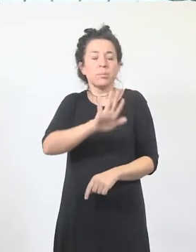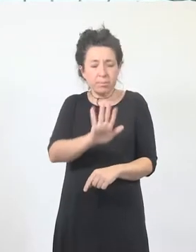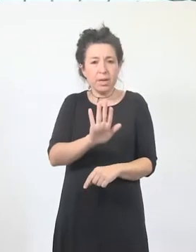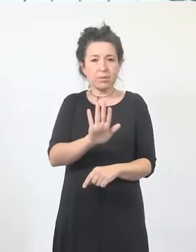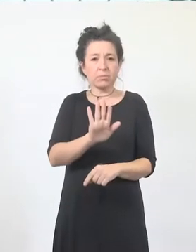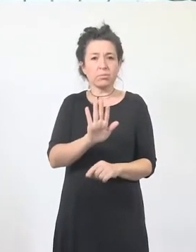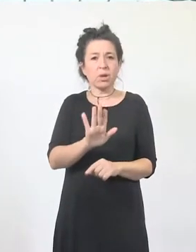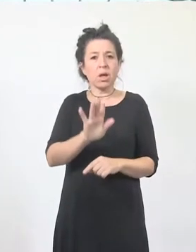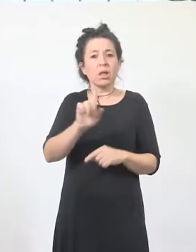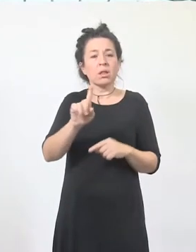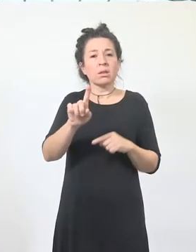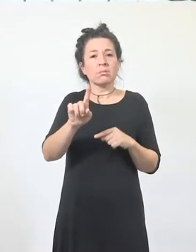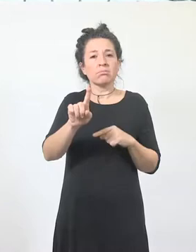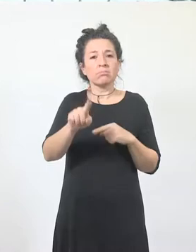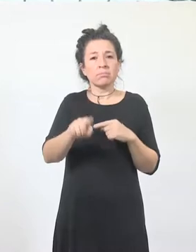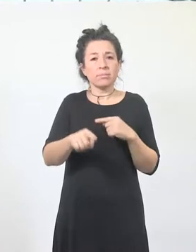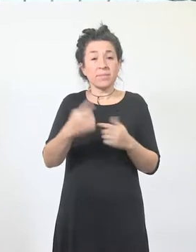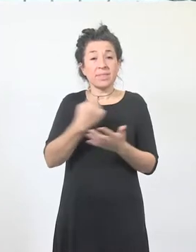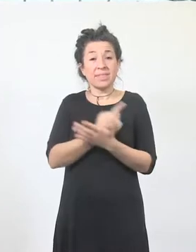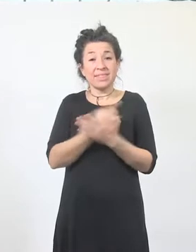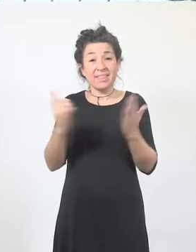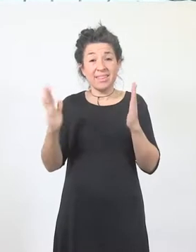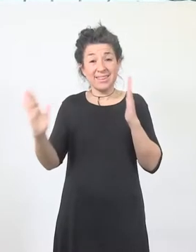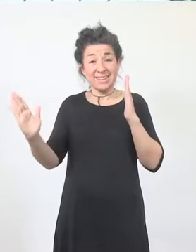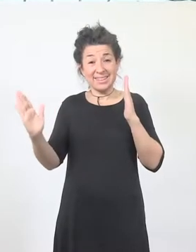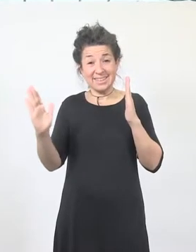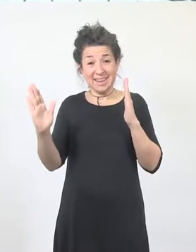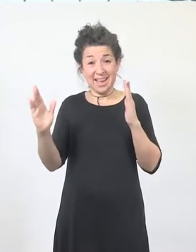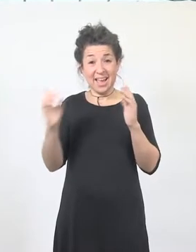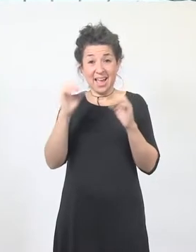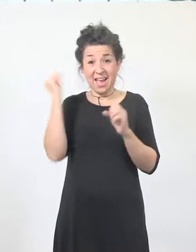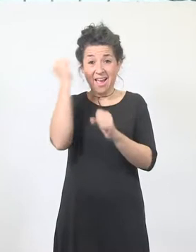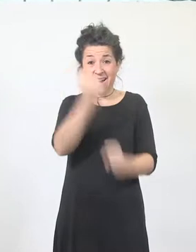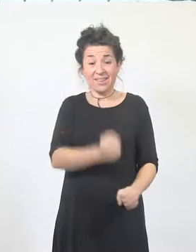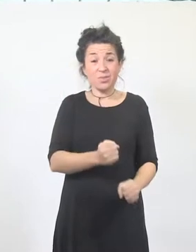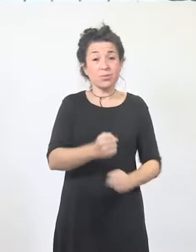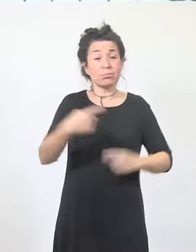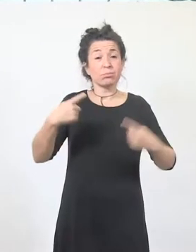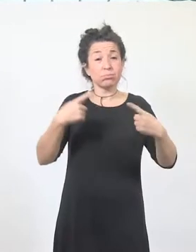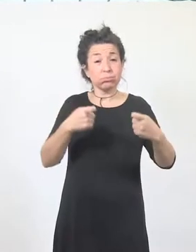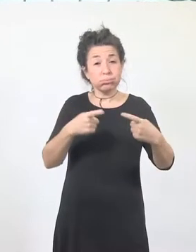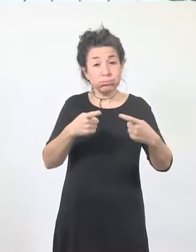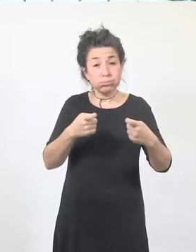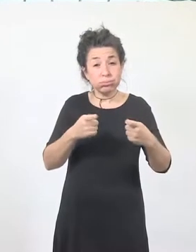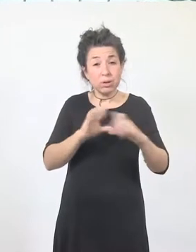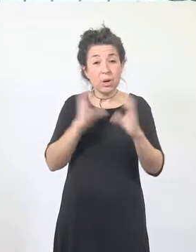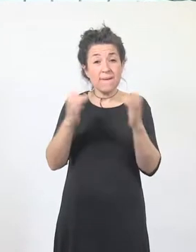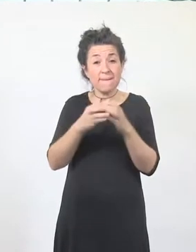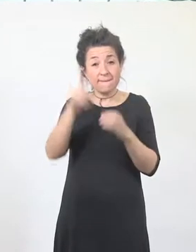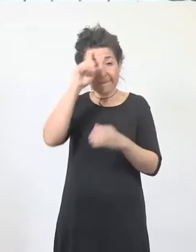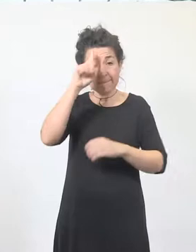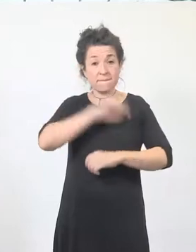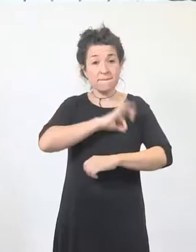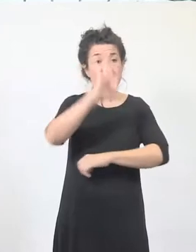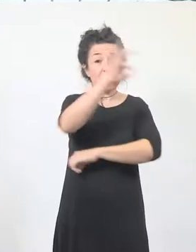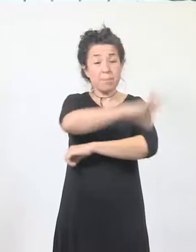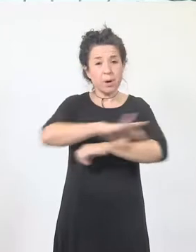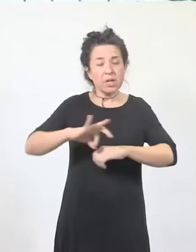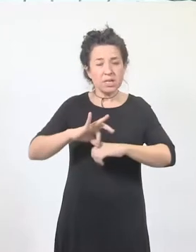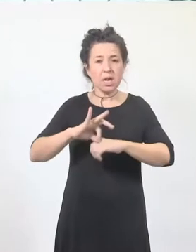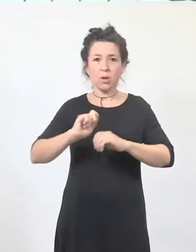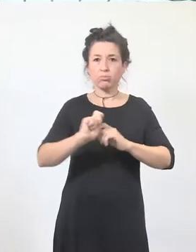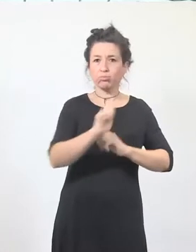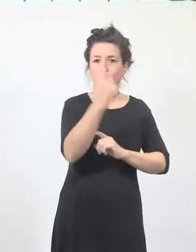Pero a pesar de todo esto, en los 16 años de guerra, el Frente Polisario ha logrado muchísimos